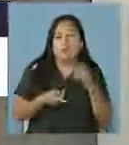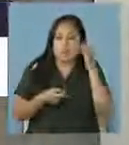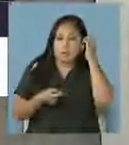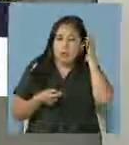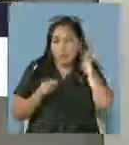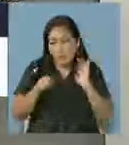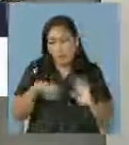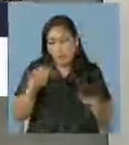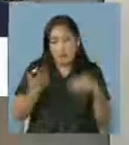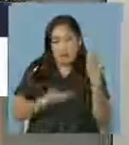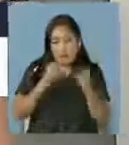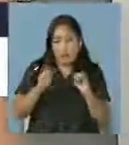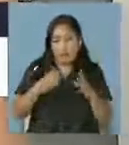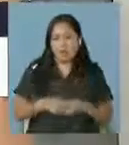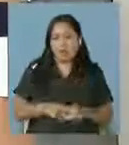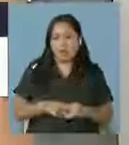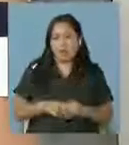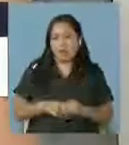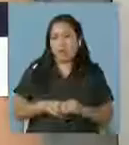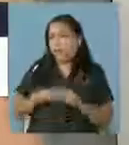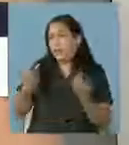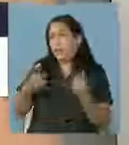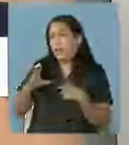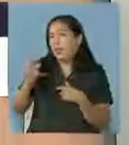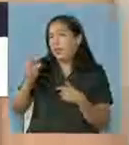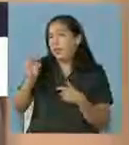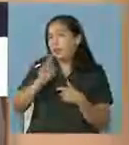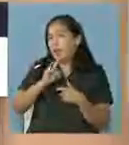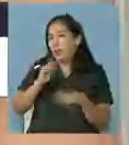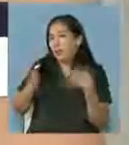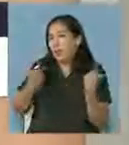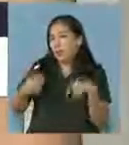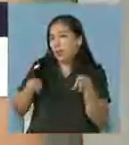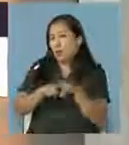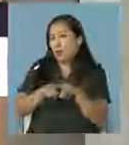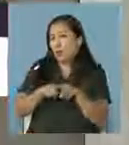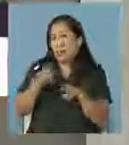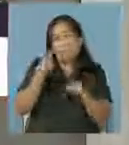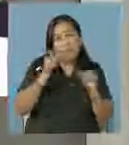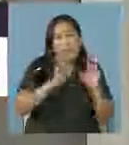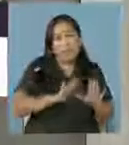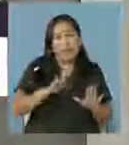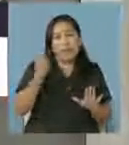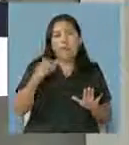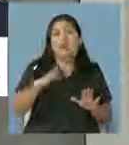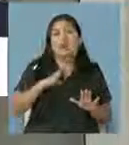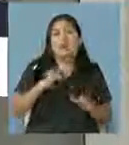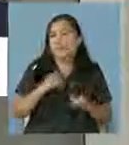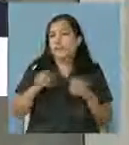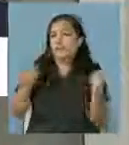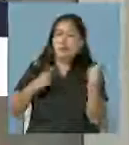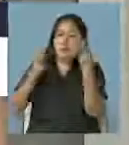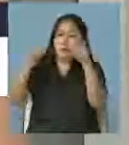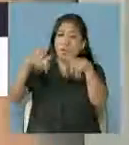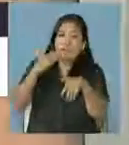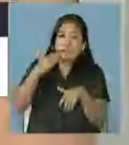lo puede hacer de de la mejor manera va a repetir el equipo no sé seguramente ahora lo vo a parar el equipo pero todavía no sabemos van a viajar